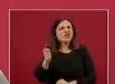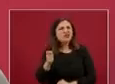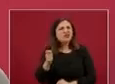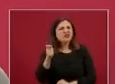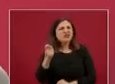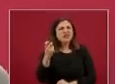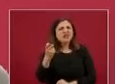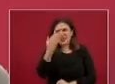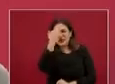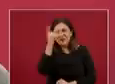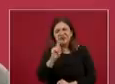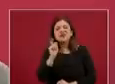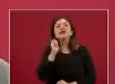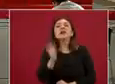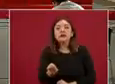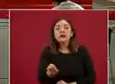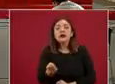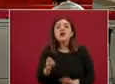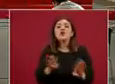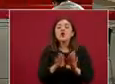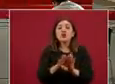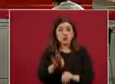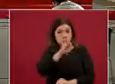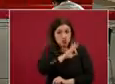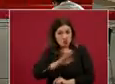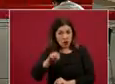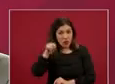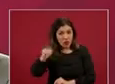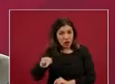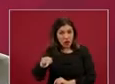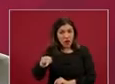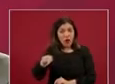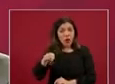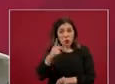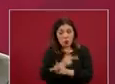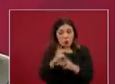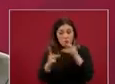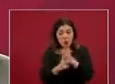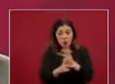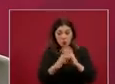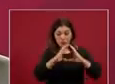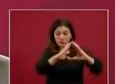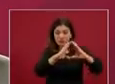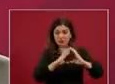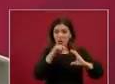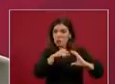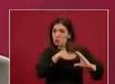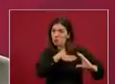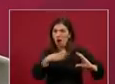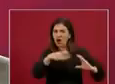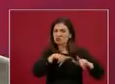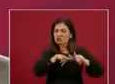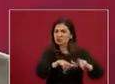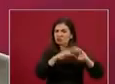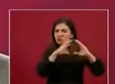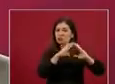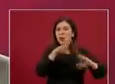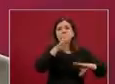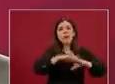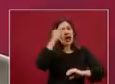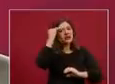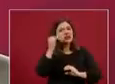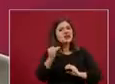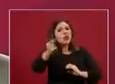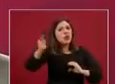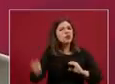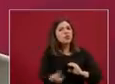con esto, quiere decir la capacidad de mantener el producto en buenas condiciones el mayor tiempo